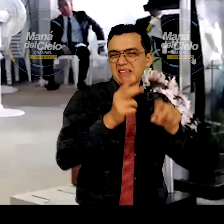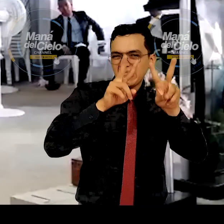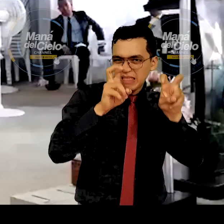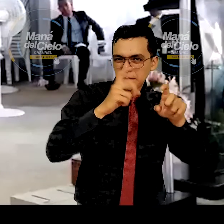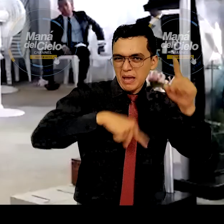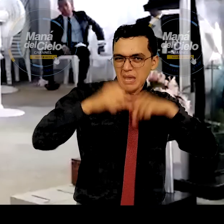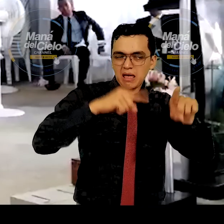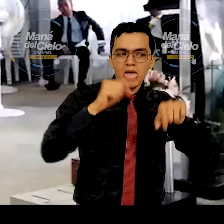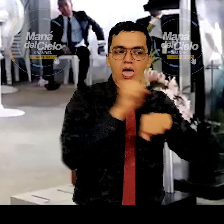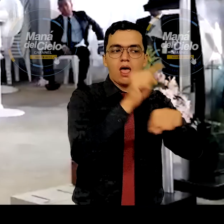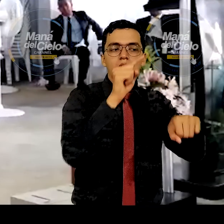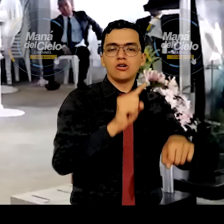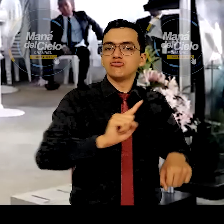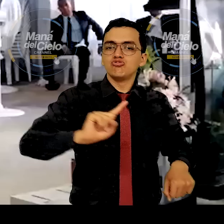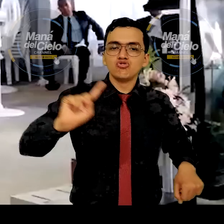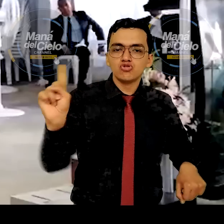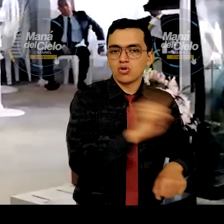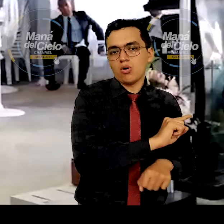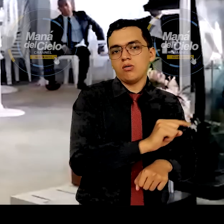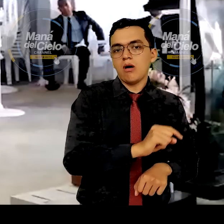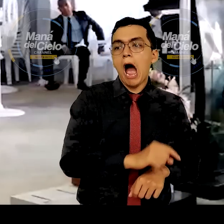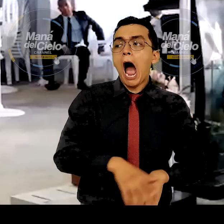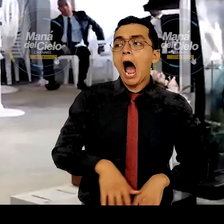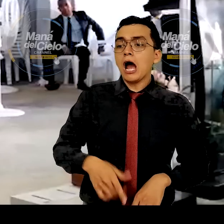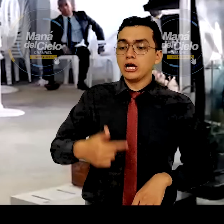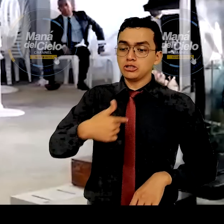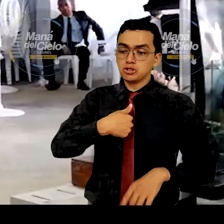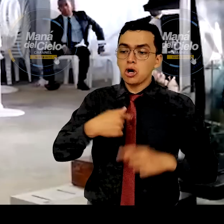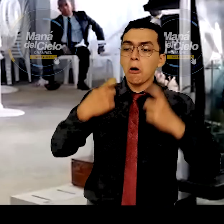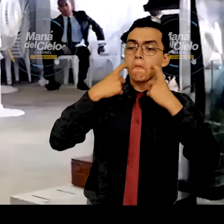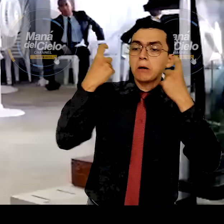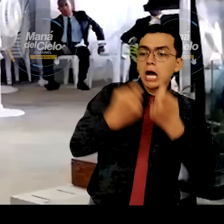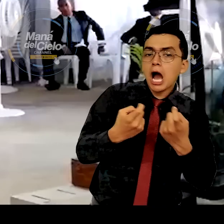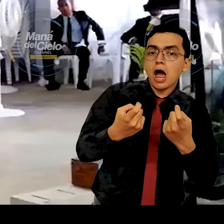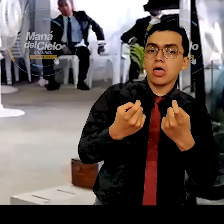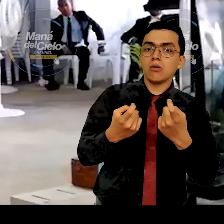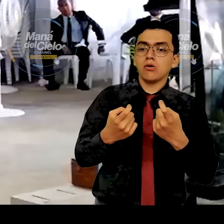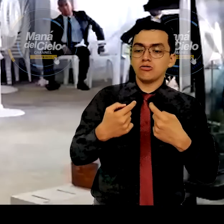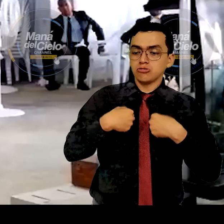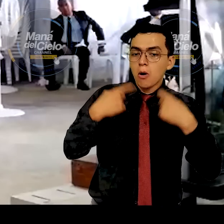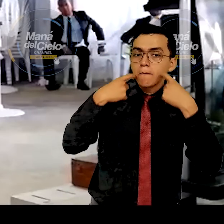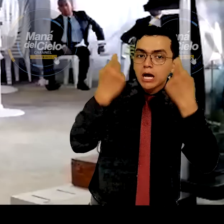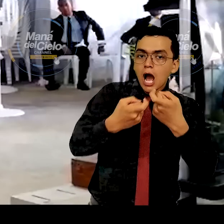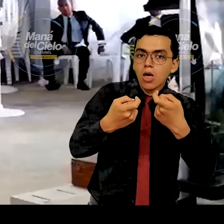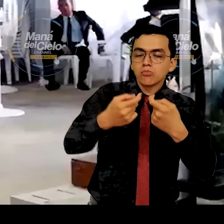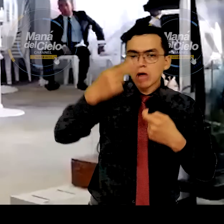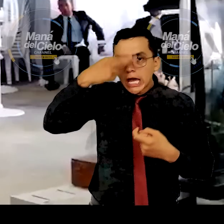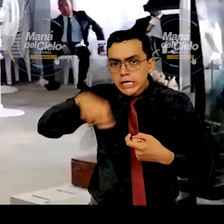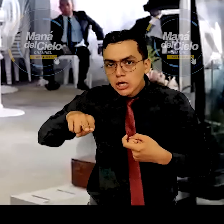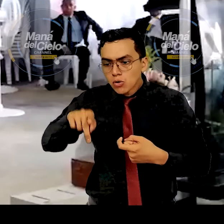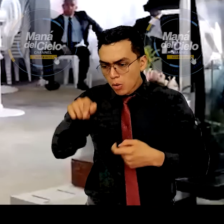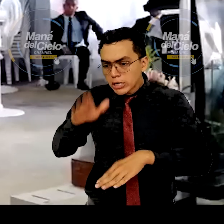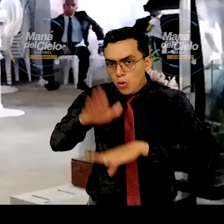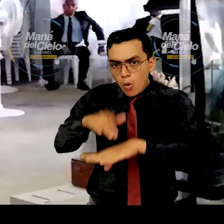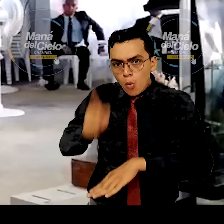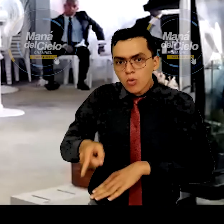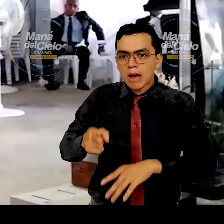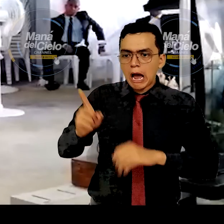Cada quien va a llevar su propio pecado. Va a castigar a mi hijo por mí, pues que me castiguen a mí, pobrecito, si él no ha hecho